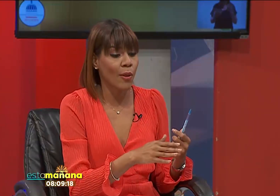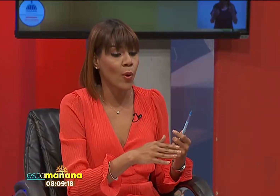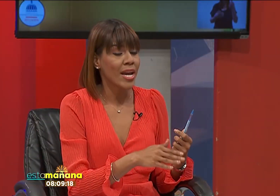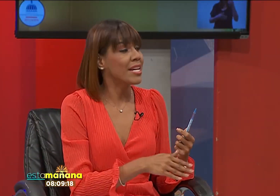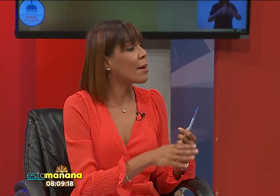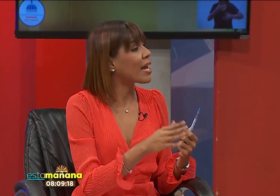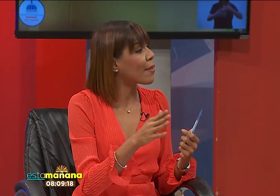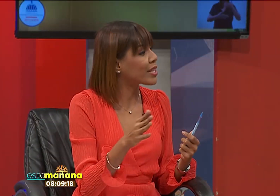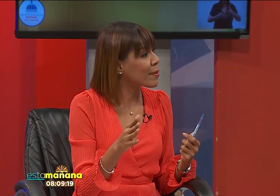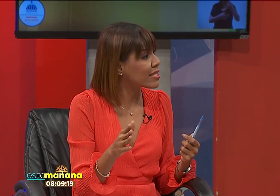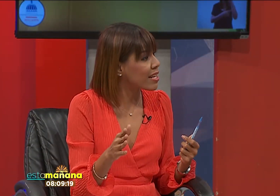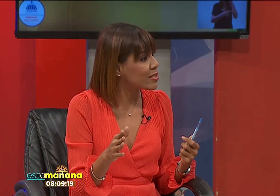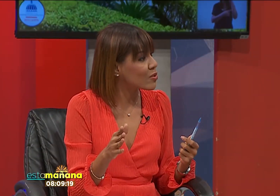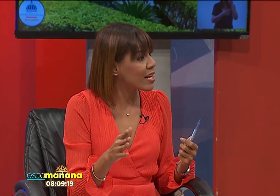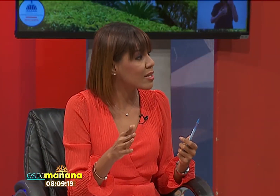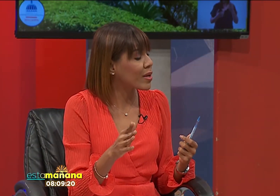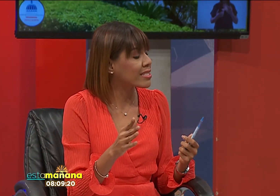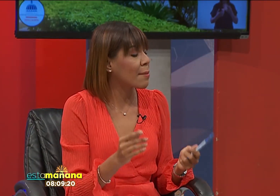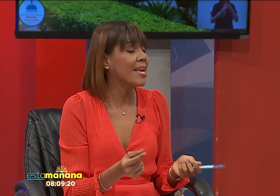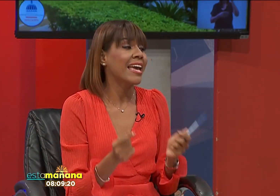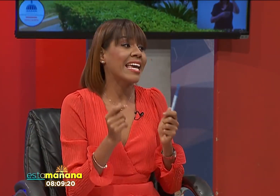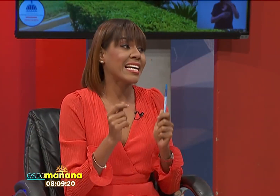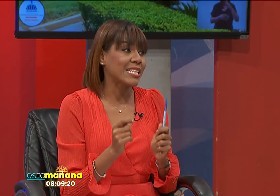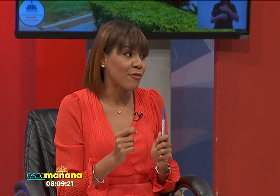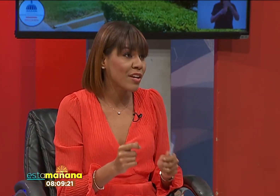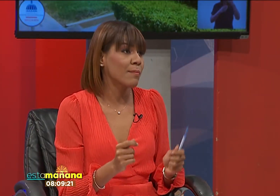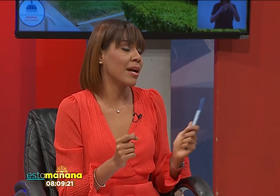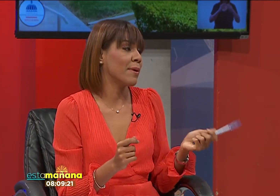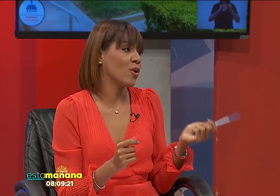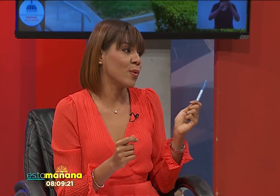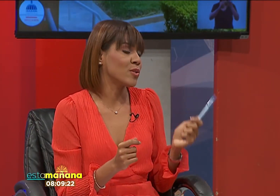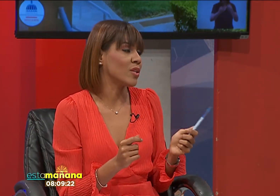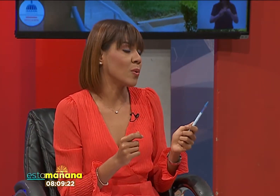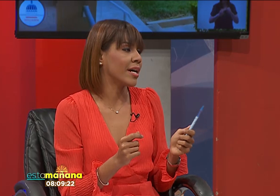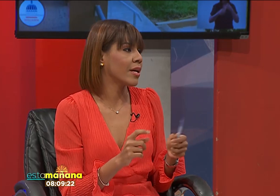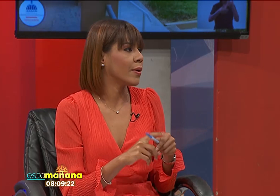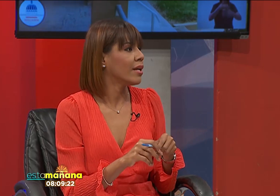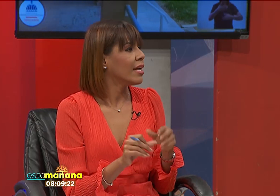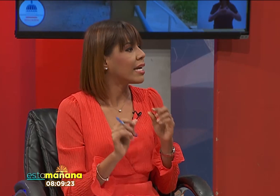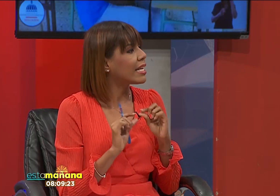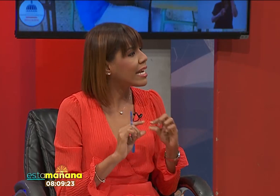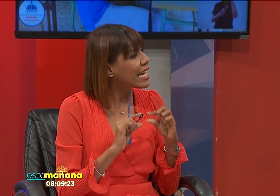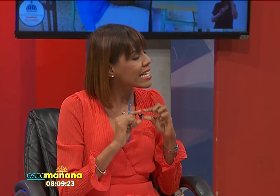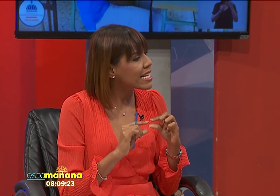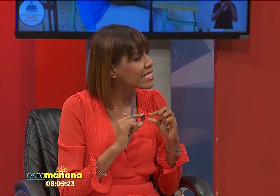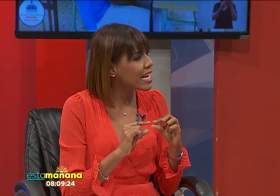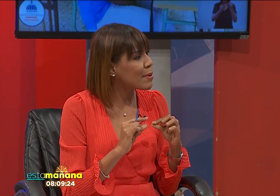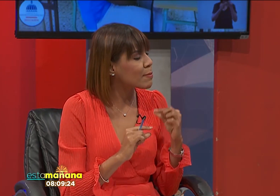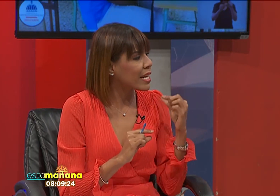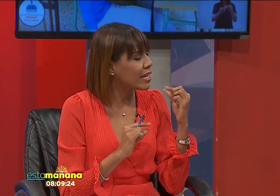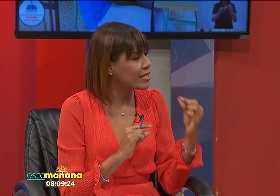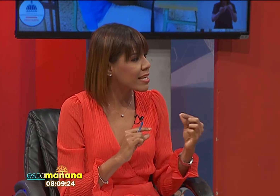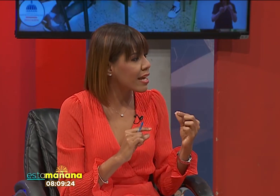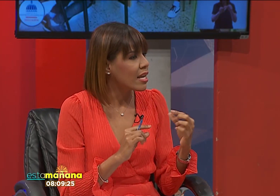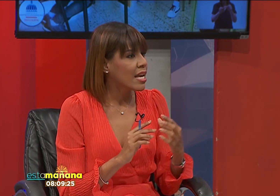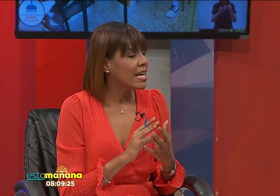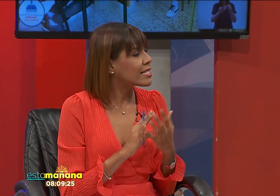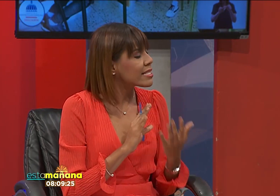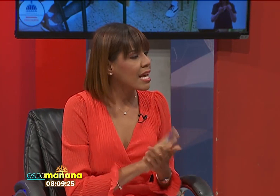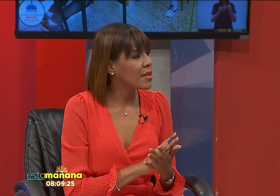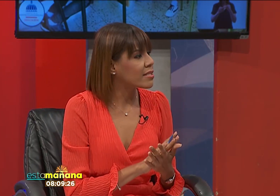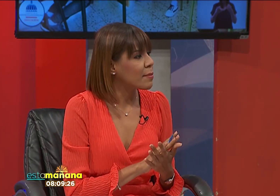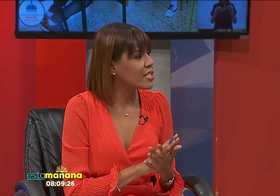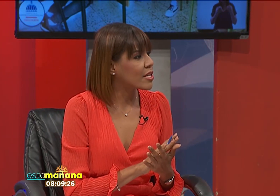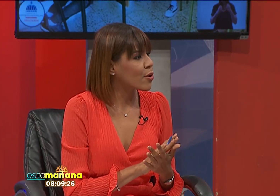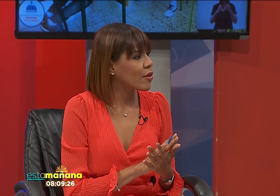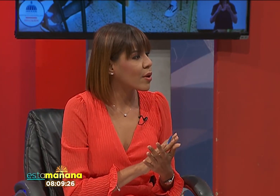habían estado navegando a través de redes sociales y WhatsApp, y hasta afirma el periódico en su titular de hoy que tiene esas claves para ingresar. ¿Qué